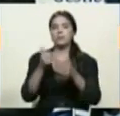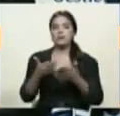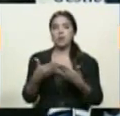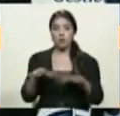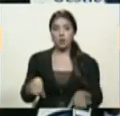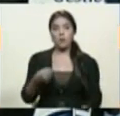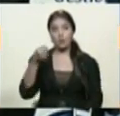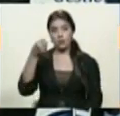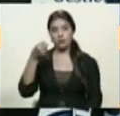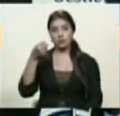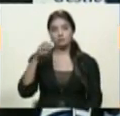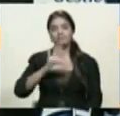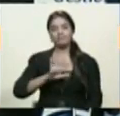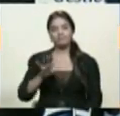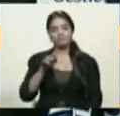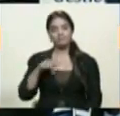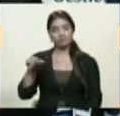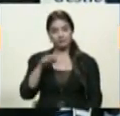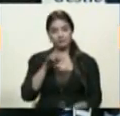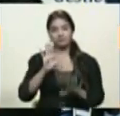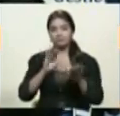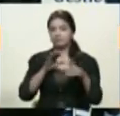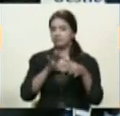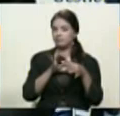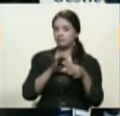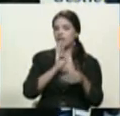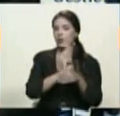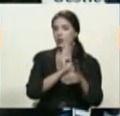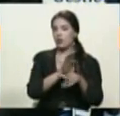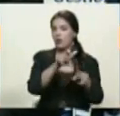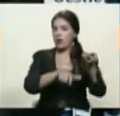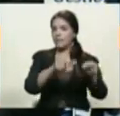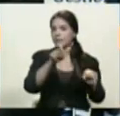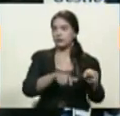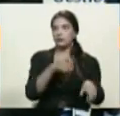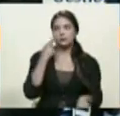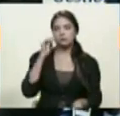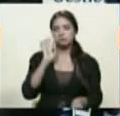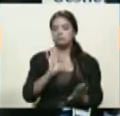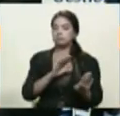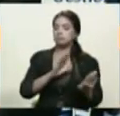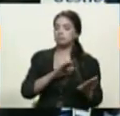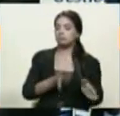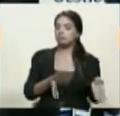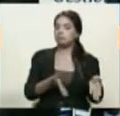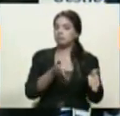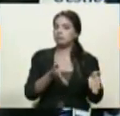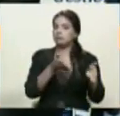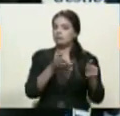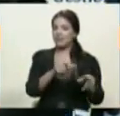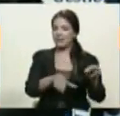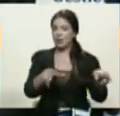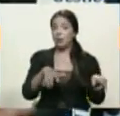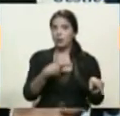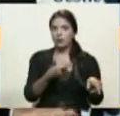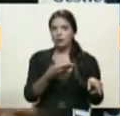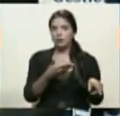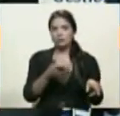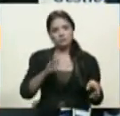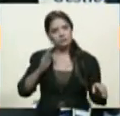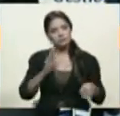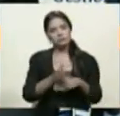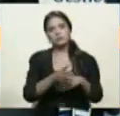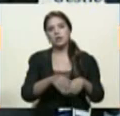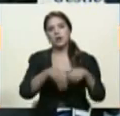fue cómplice y protegido y amparo más bien a quiénes pudieron haber atentado contra